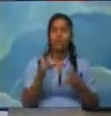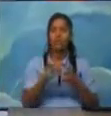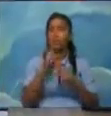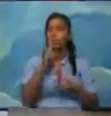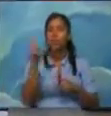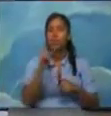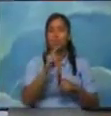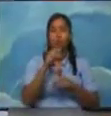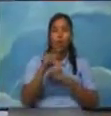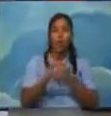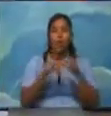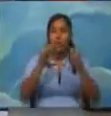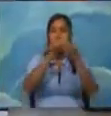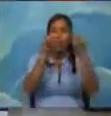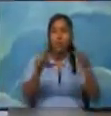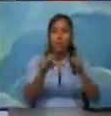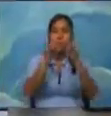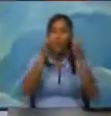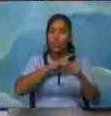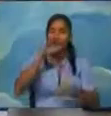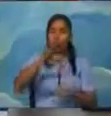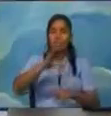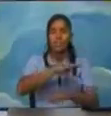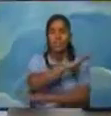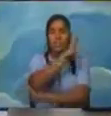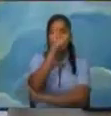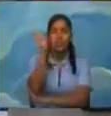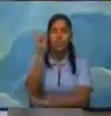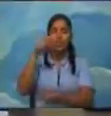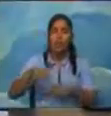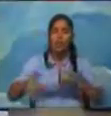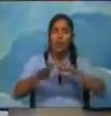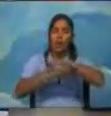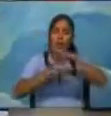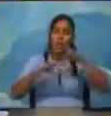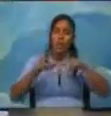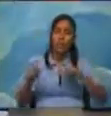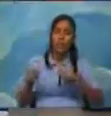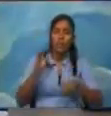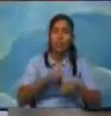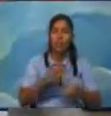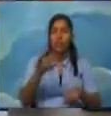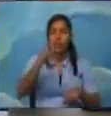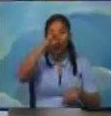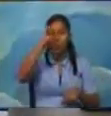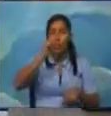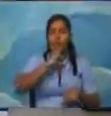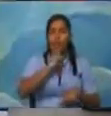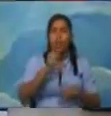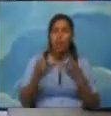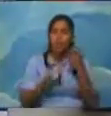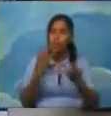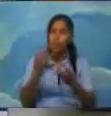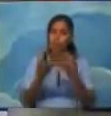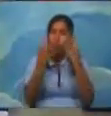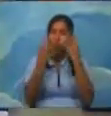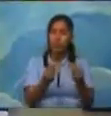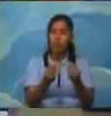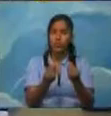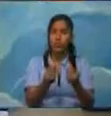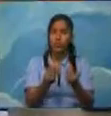hagas imágenes de los que están arriba en el cielo ni abajo en la tierra, porque Dios es fuego consumidor.